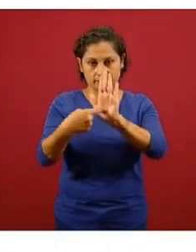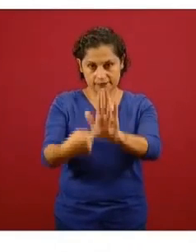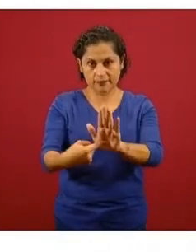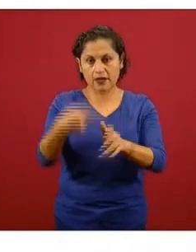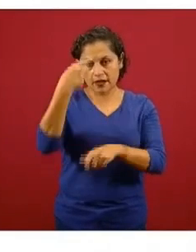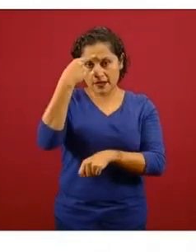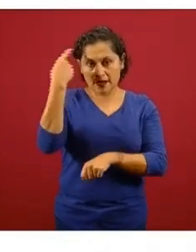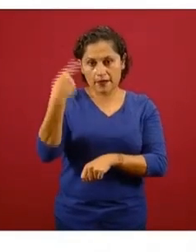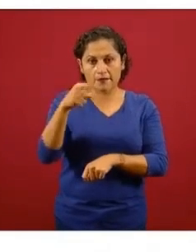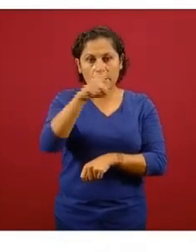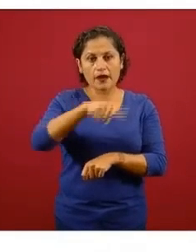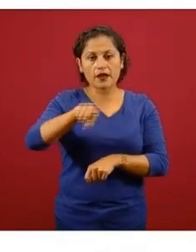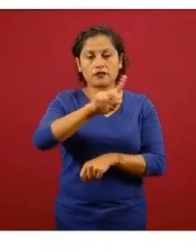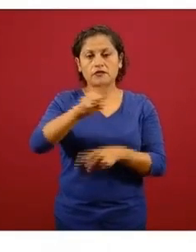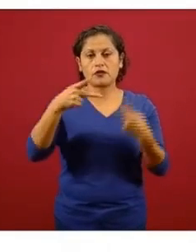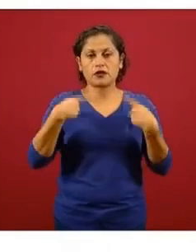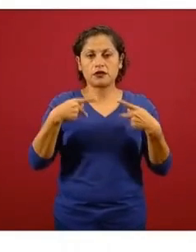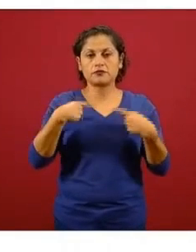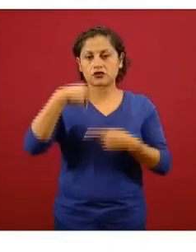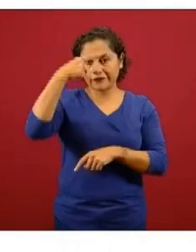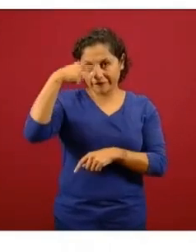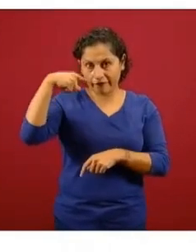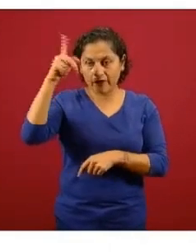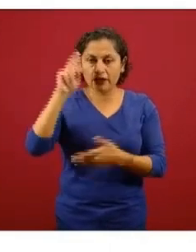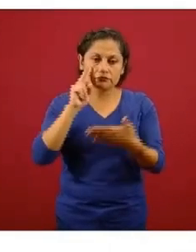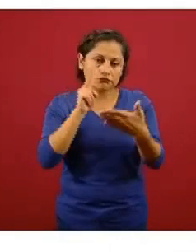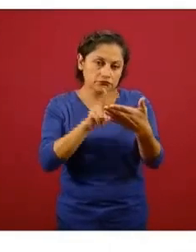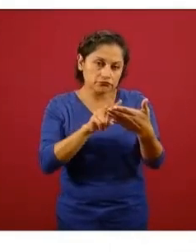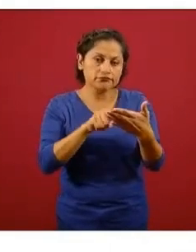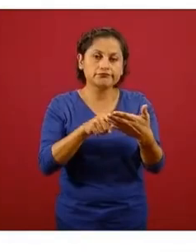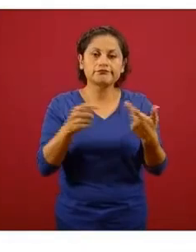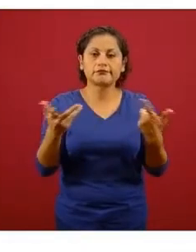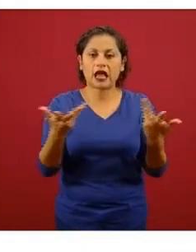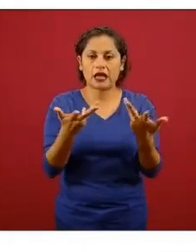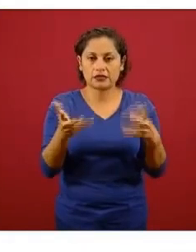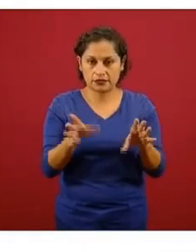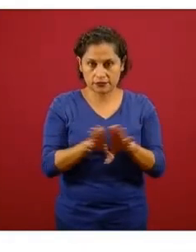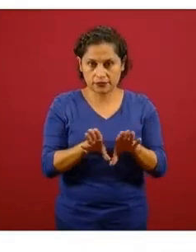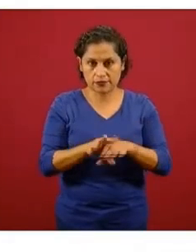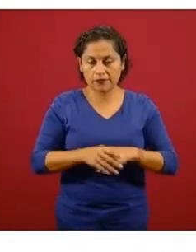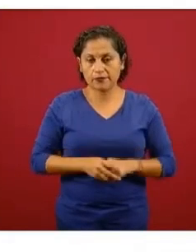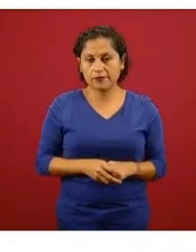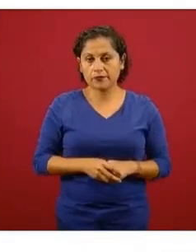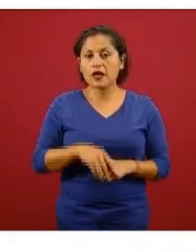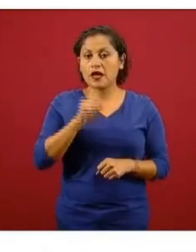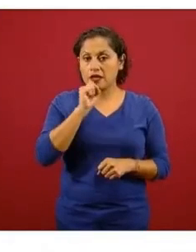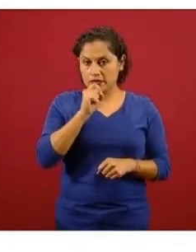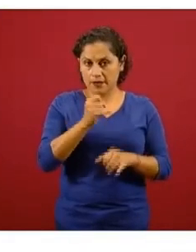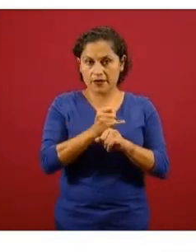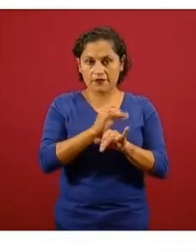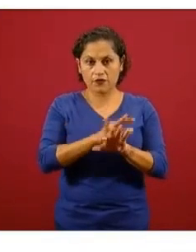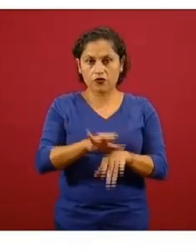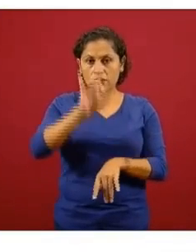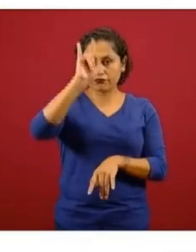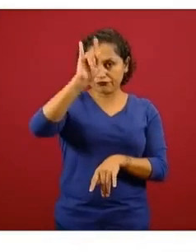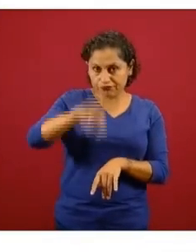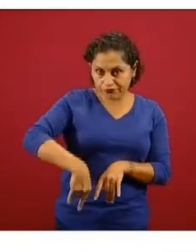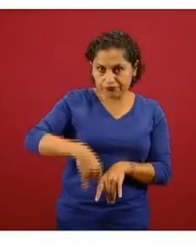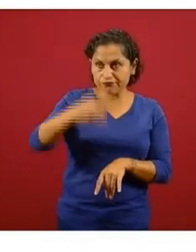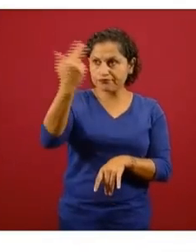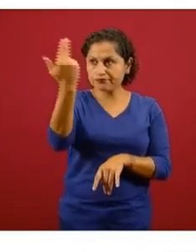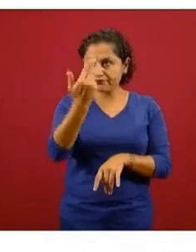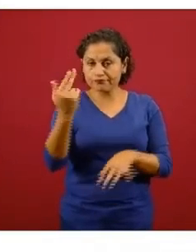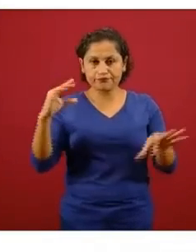proceso completo para cada una de las modalidades y también algún material como forma de infografía o algún